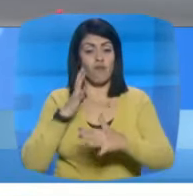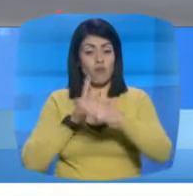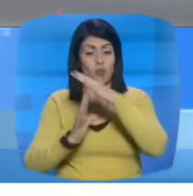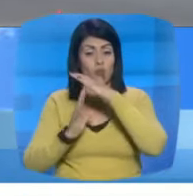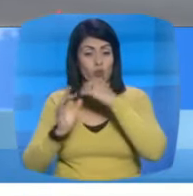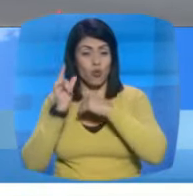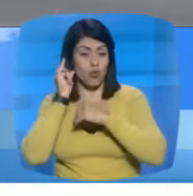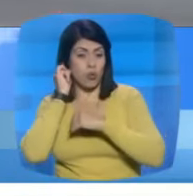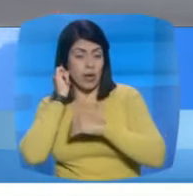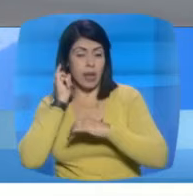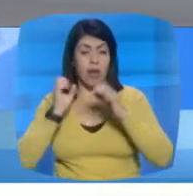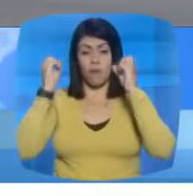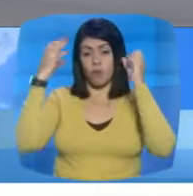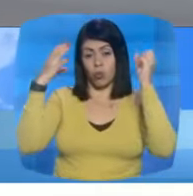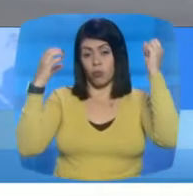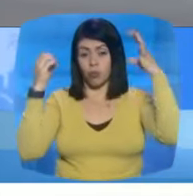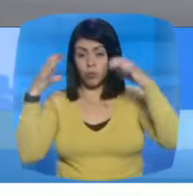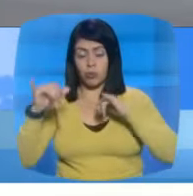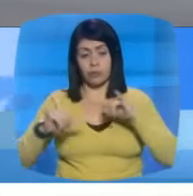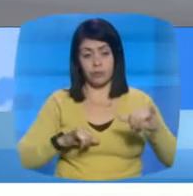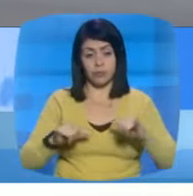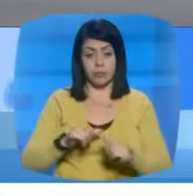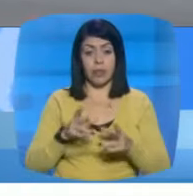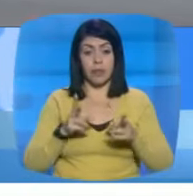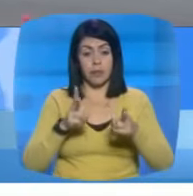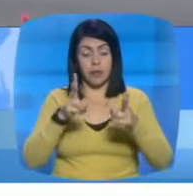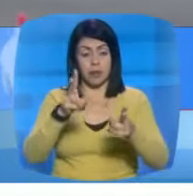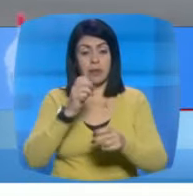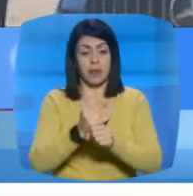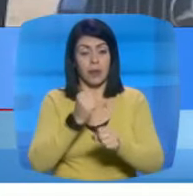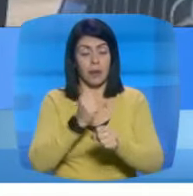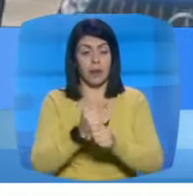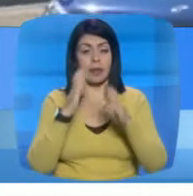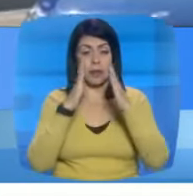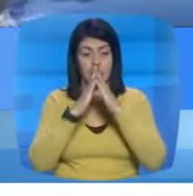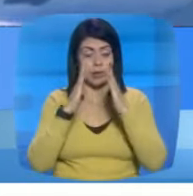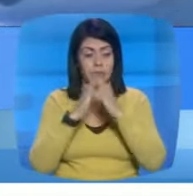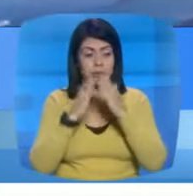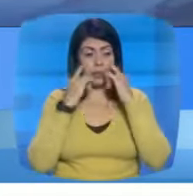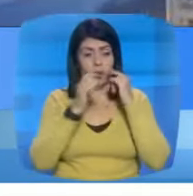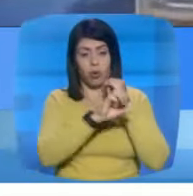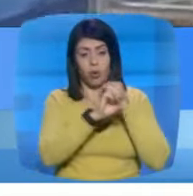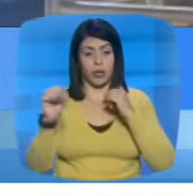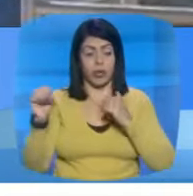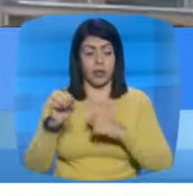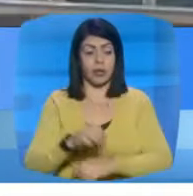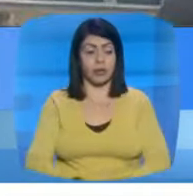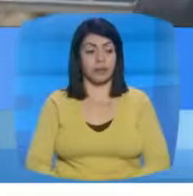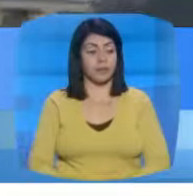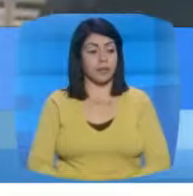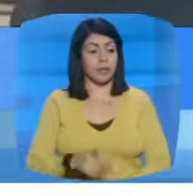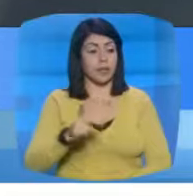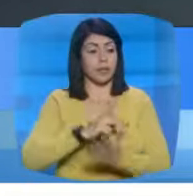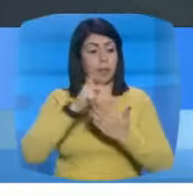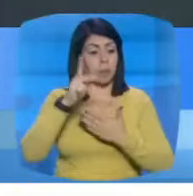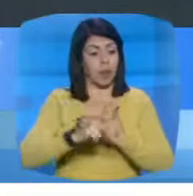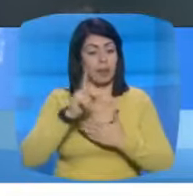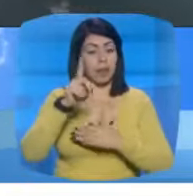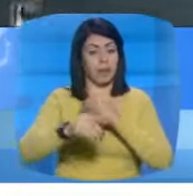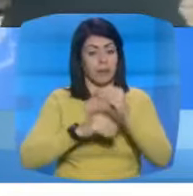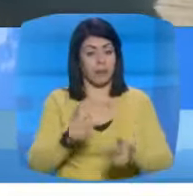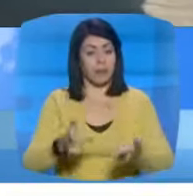de Macedonia del Norte, mendigos en Irak y trabajadoras domésticas en Oriente Medio. Este operativo